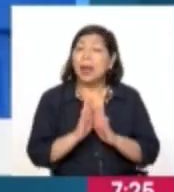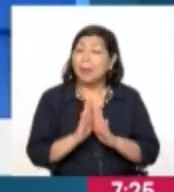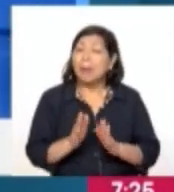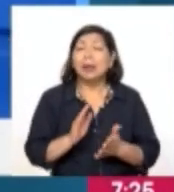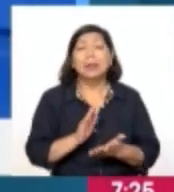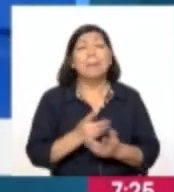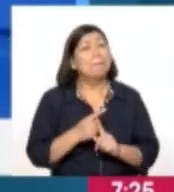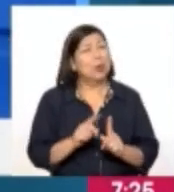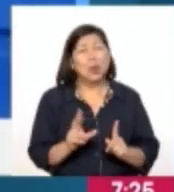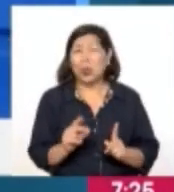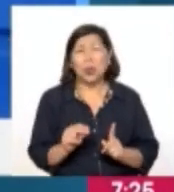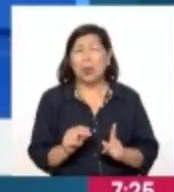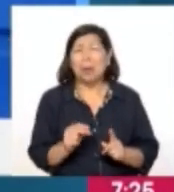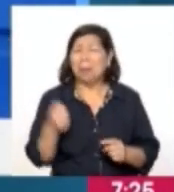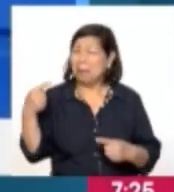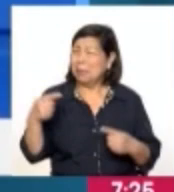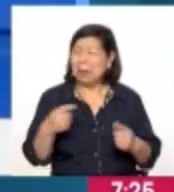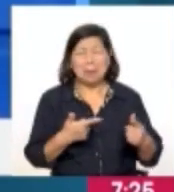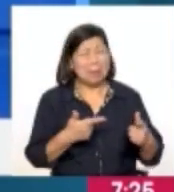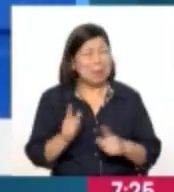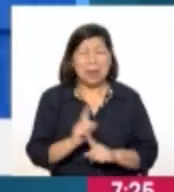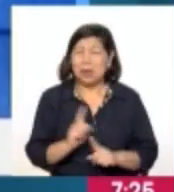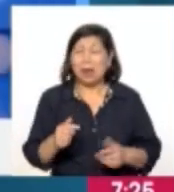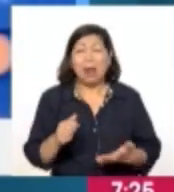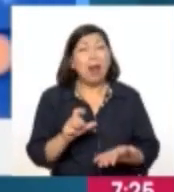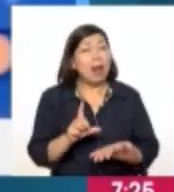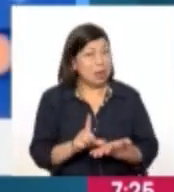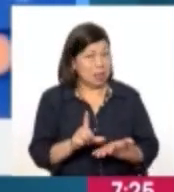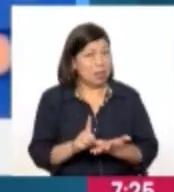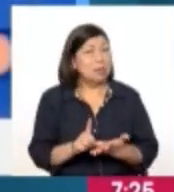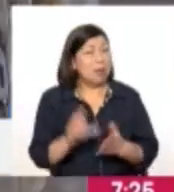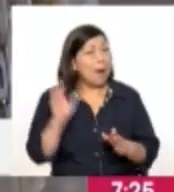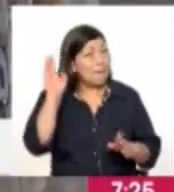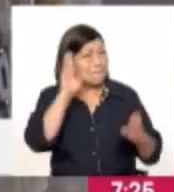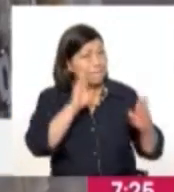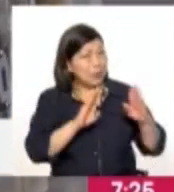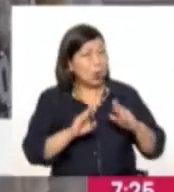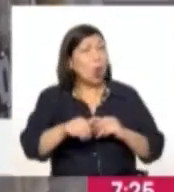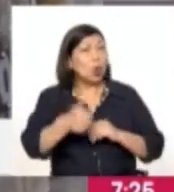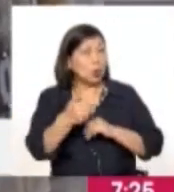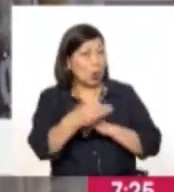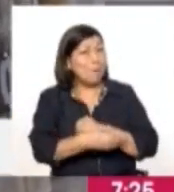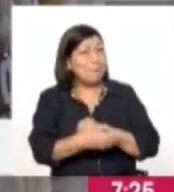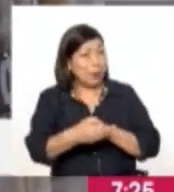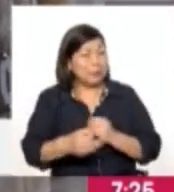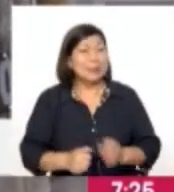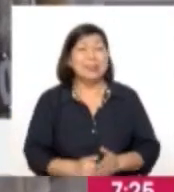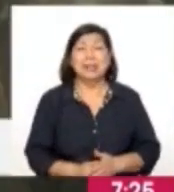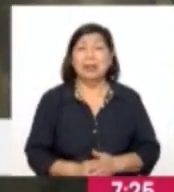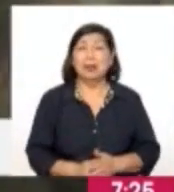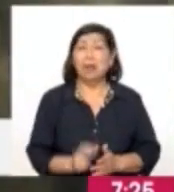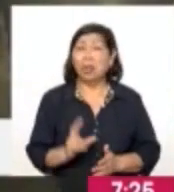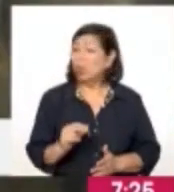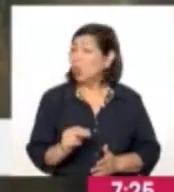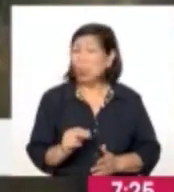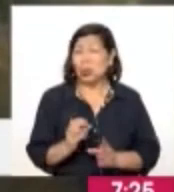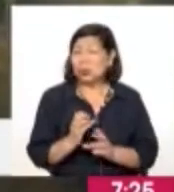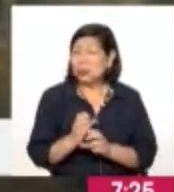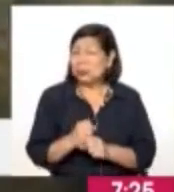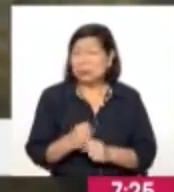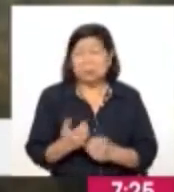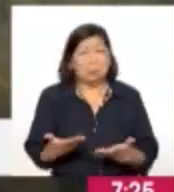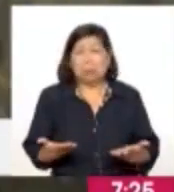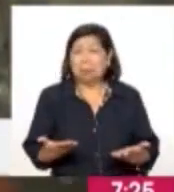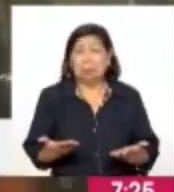la tranquilidad no va a ser transgredida en Lima, pero también nuestra preocupación es el resto del país. La policía no ha reprimido, no